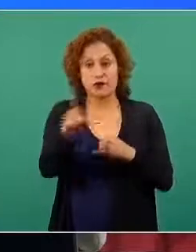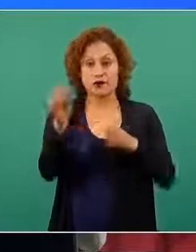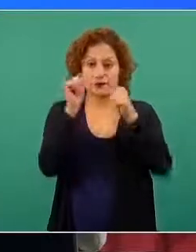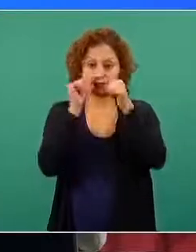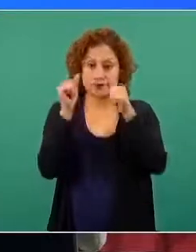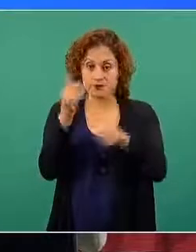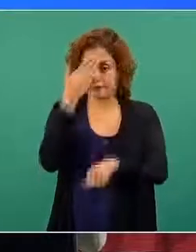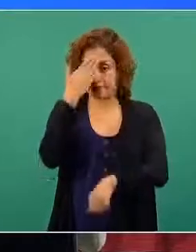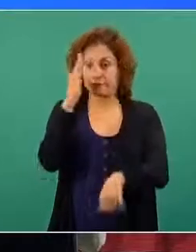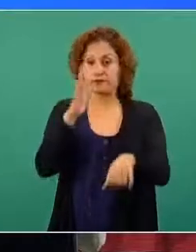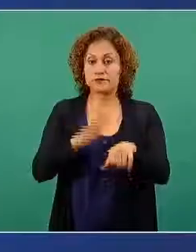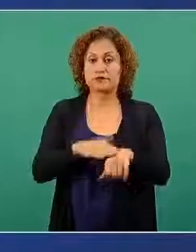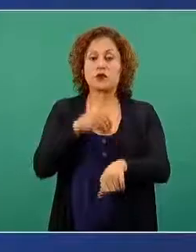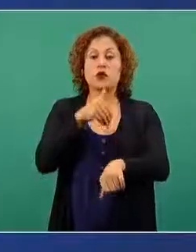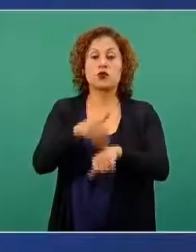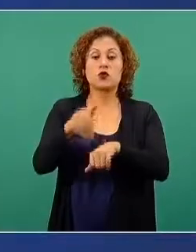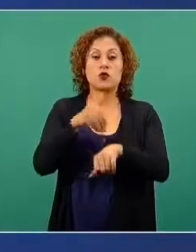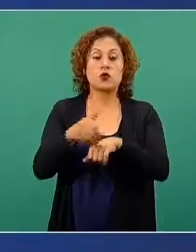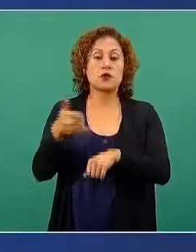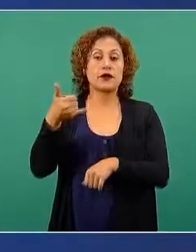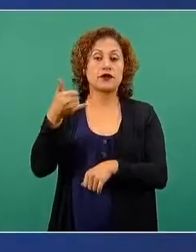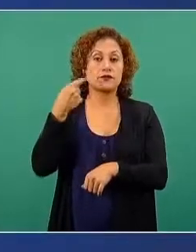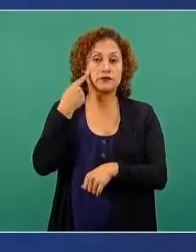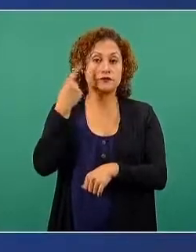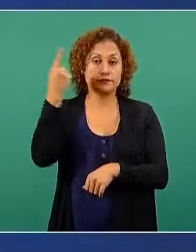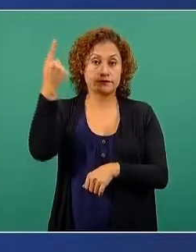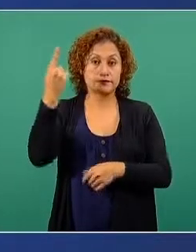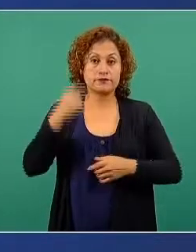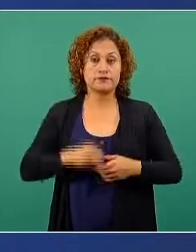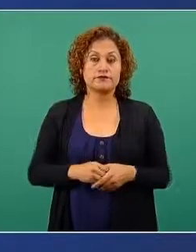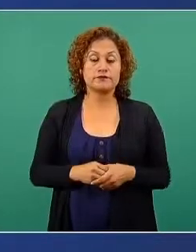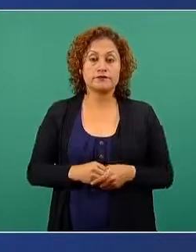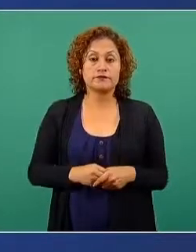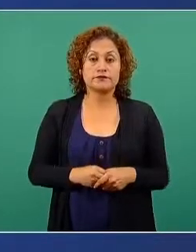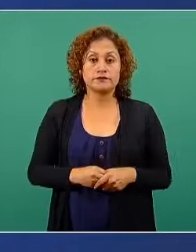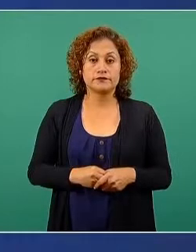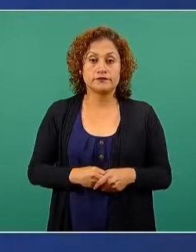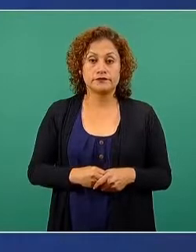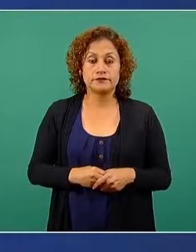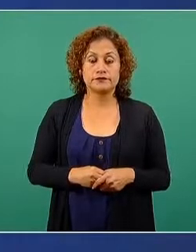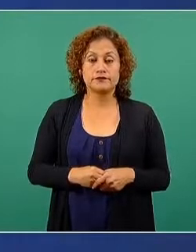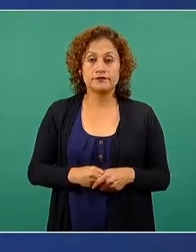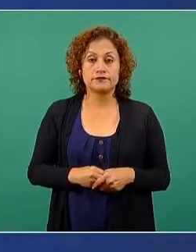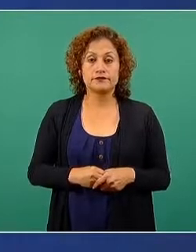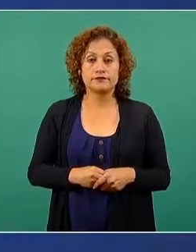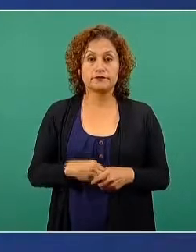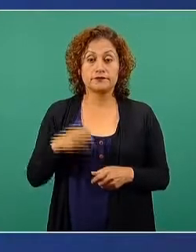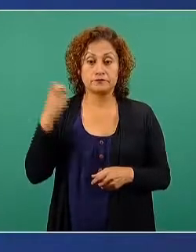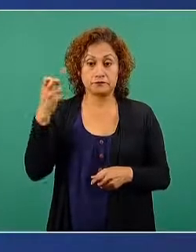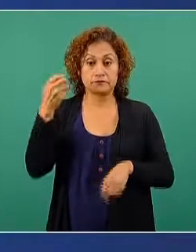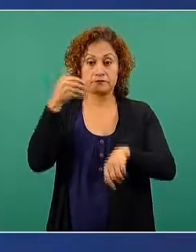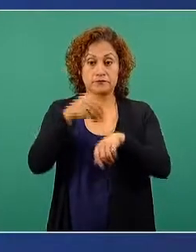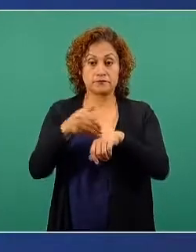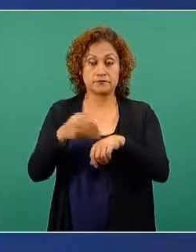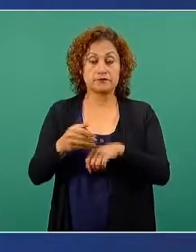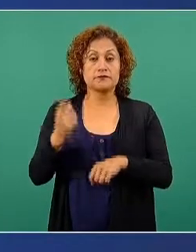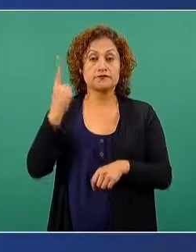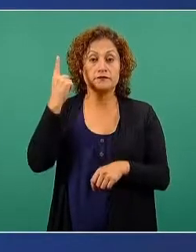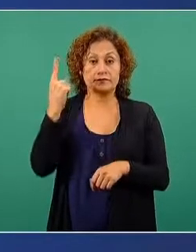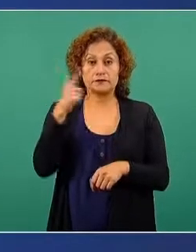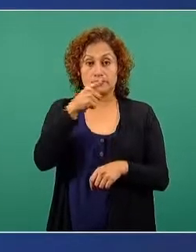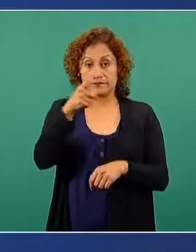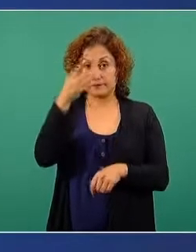de consulta 55 36 84 0370, 55 36